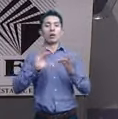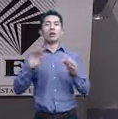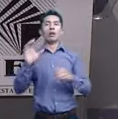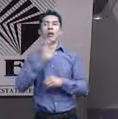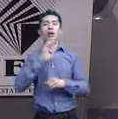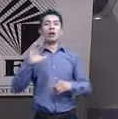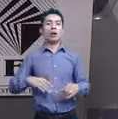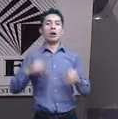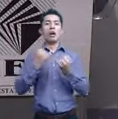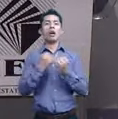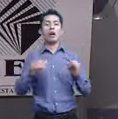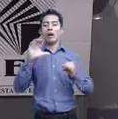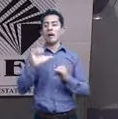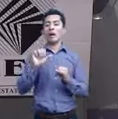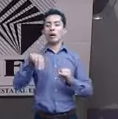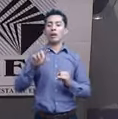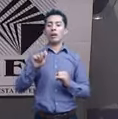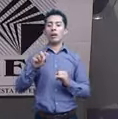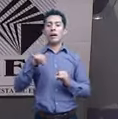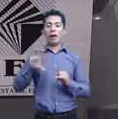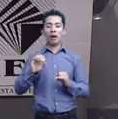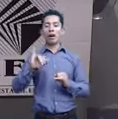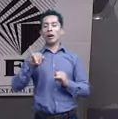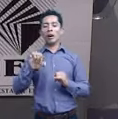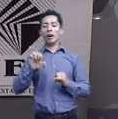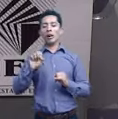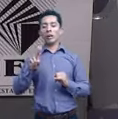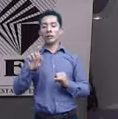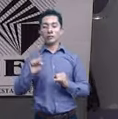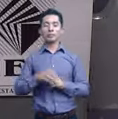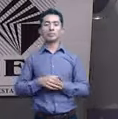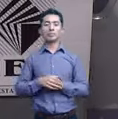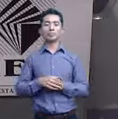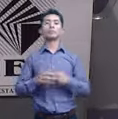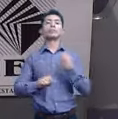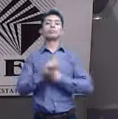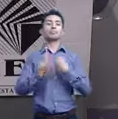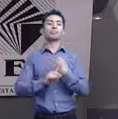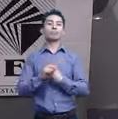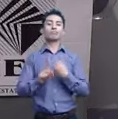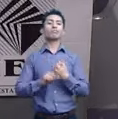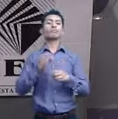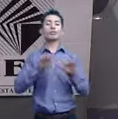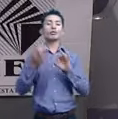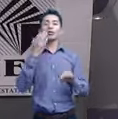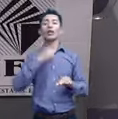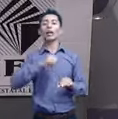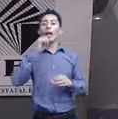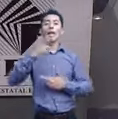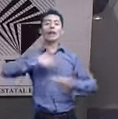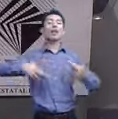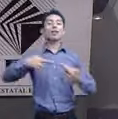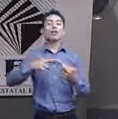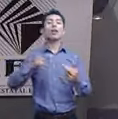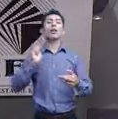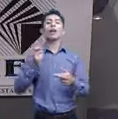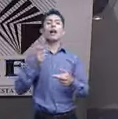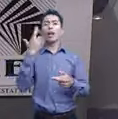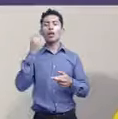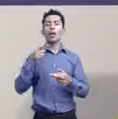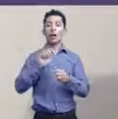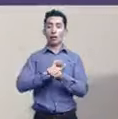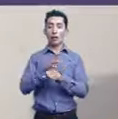al candidato independiente Antonio de Jesús Olvera Mota. Los problemas de la falta de empleo en nuestra región no se ocasionaron